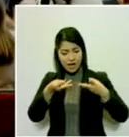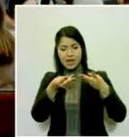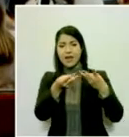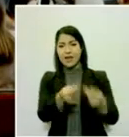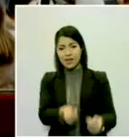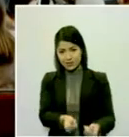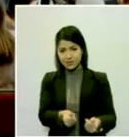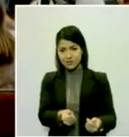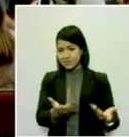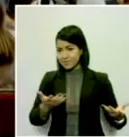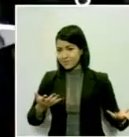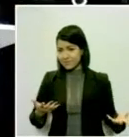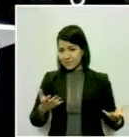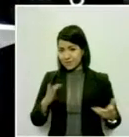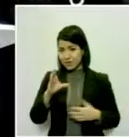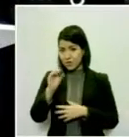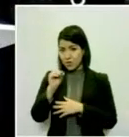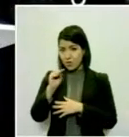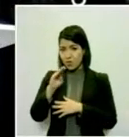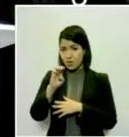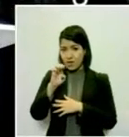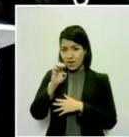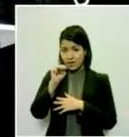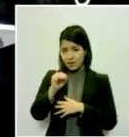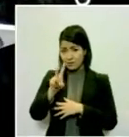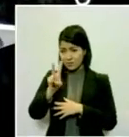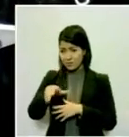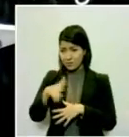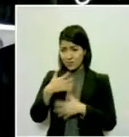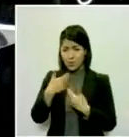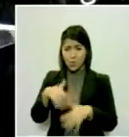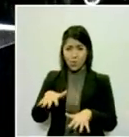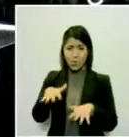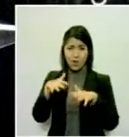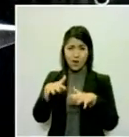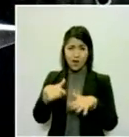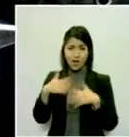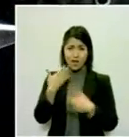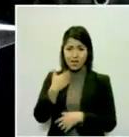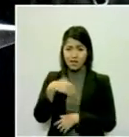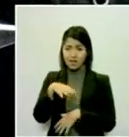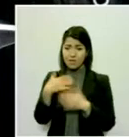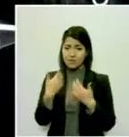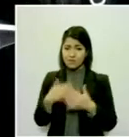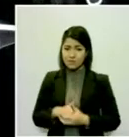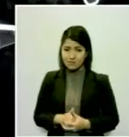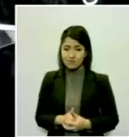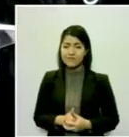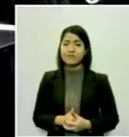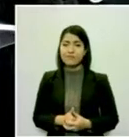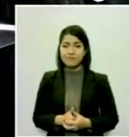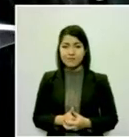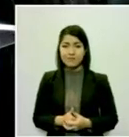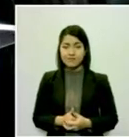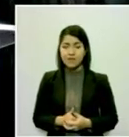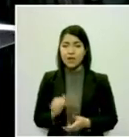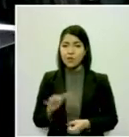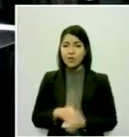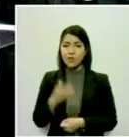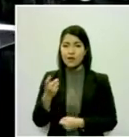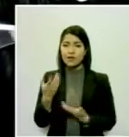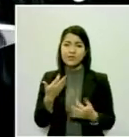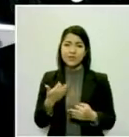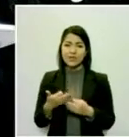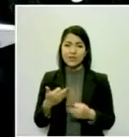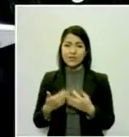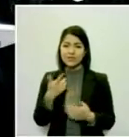del Colegio de Bachilleres. Sorprendente. Sí. Entonces, a mí me da mucho gusto que hoy